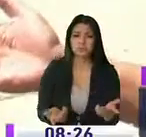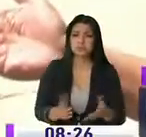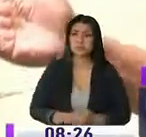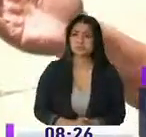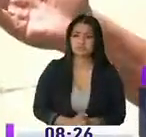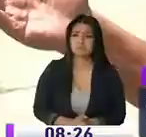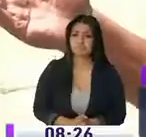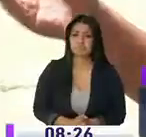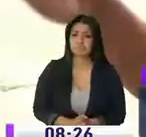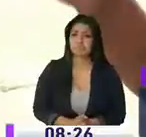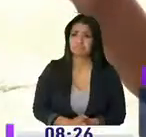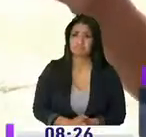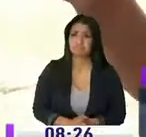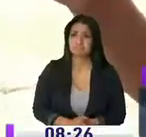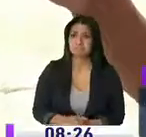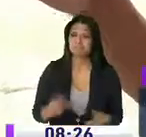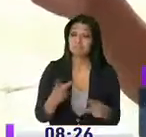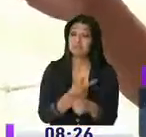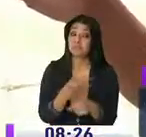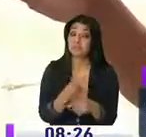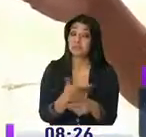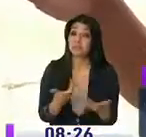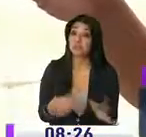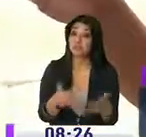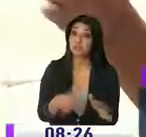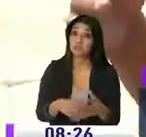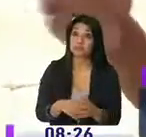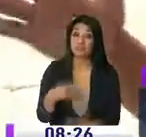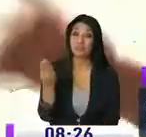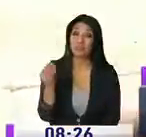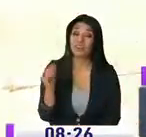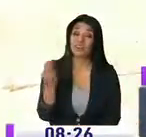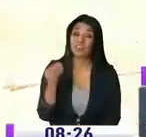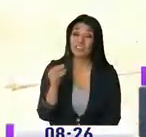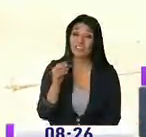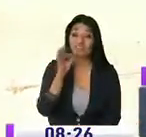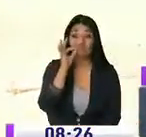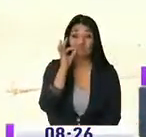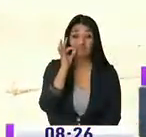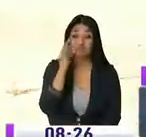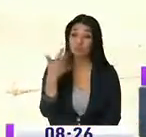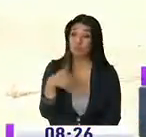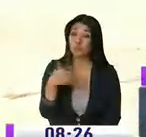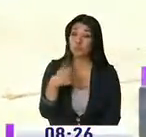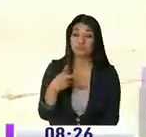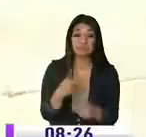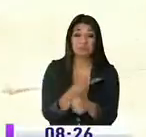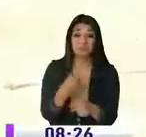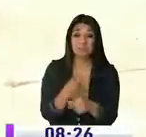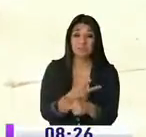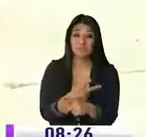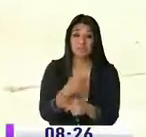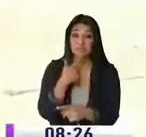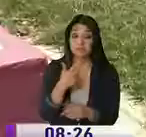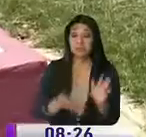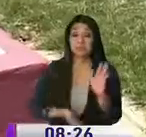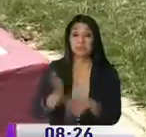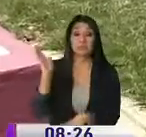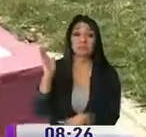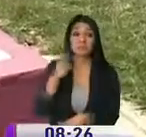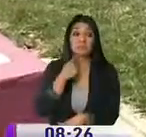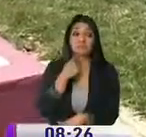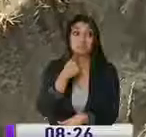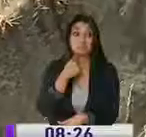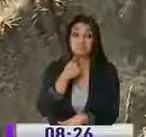sino que hay que jovencito es que uno nos van corriendo decir por